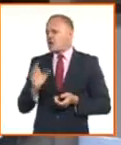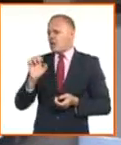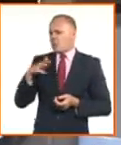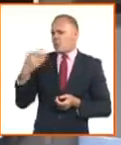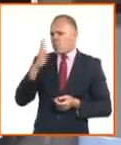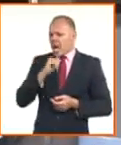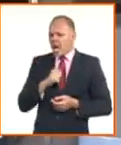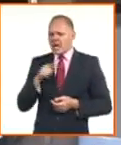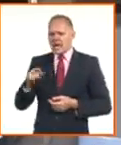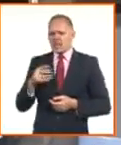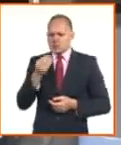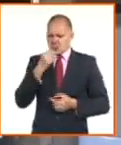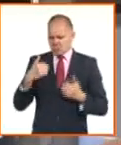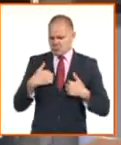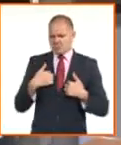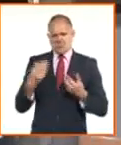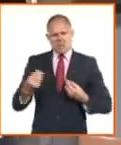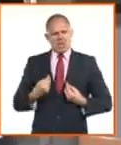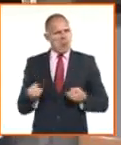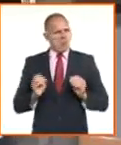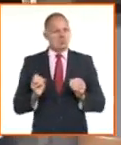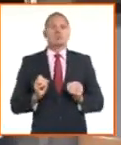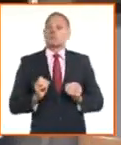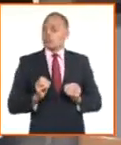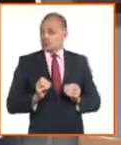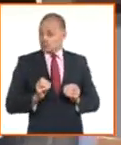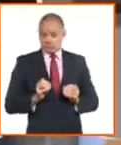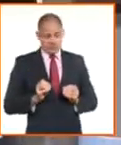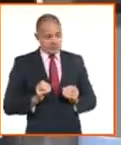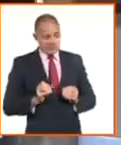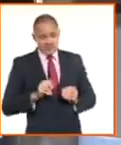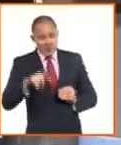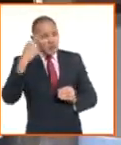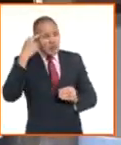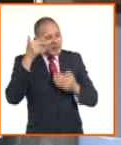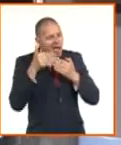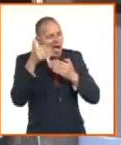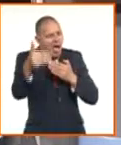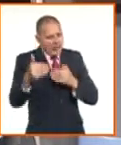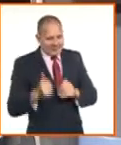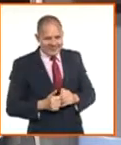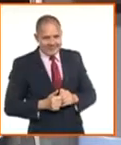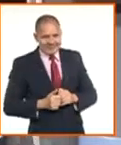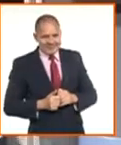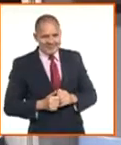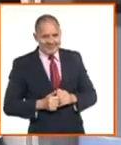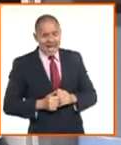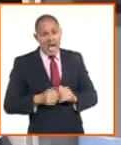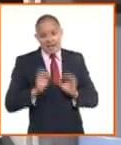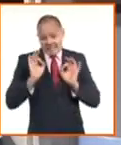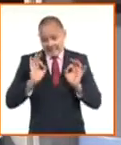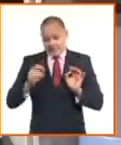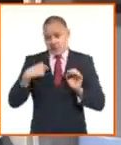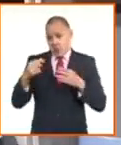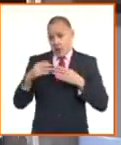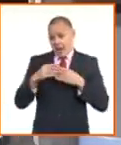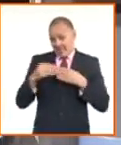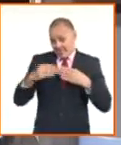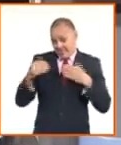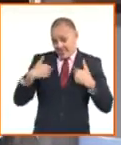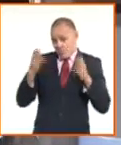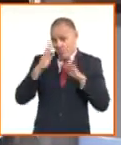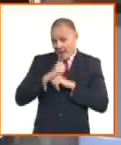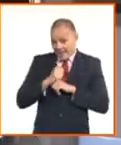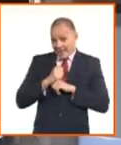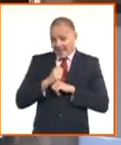No, es correcto visto de manera individual, claro. Pero la medida se hace en función, en lo esencial, de darle una